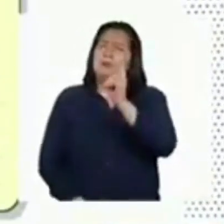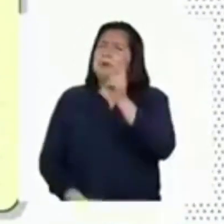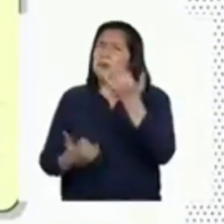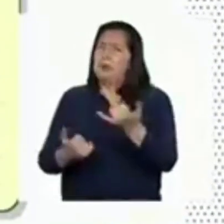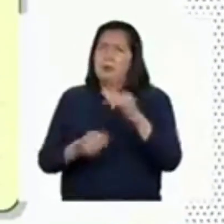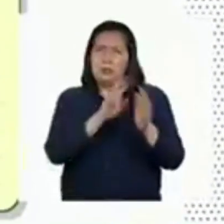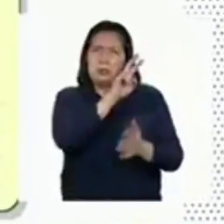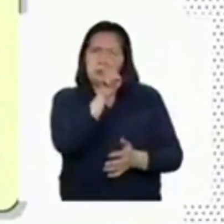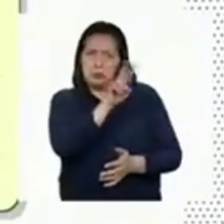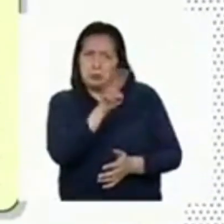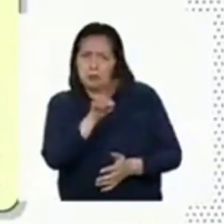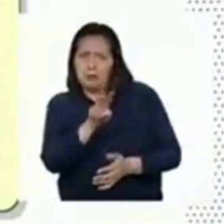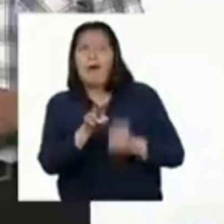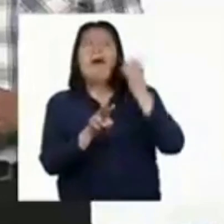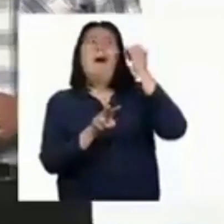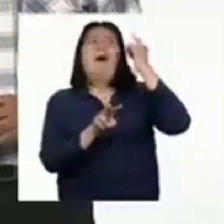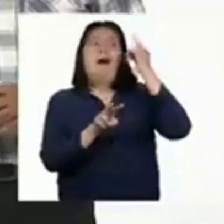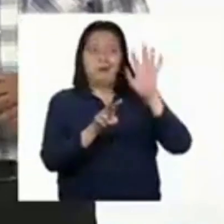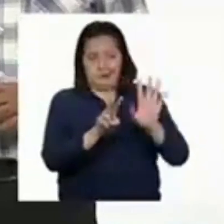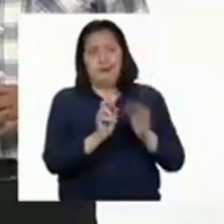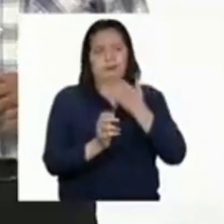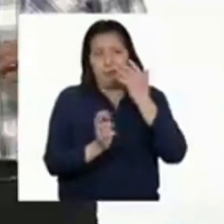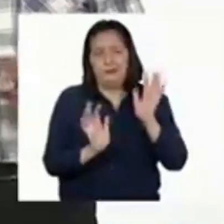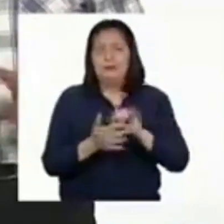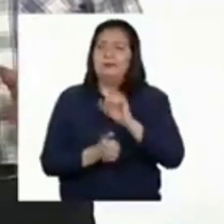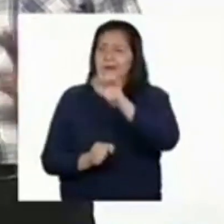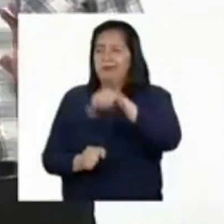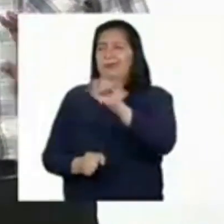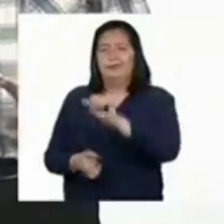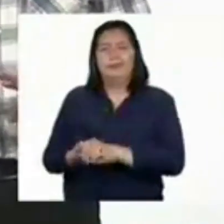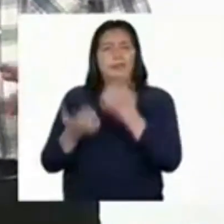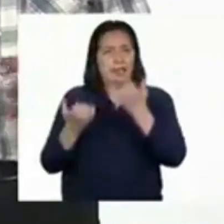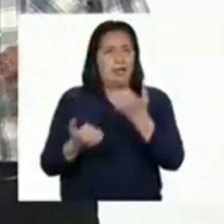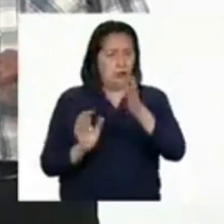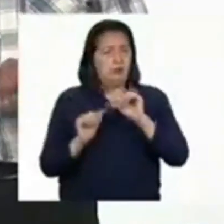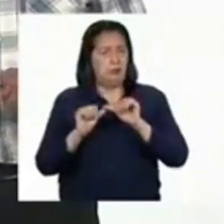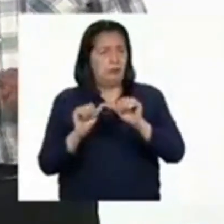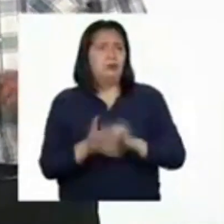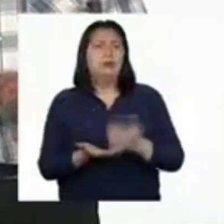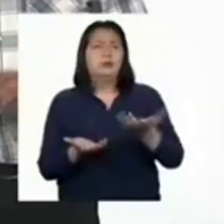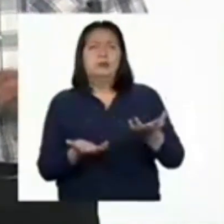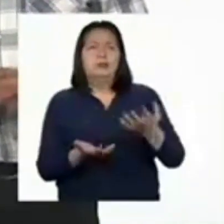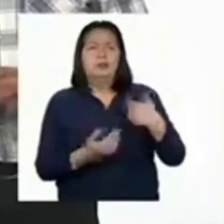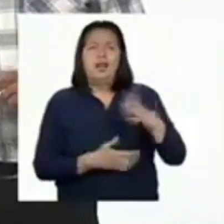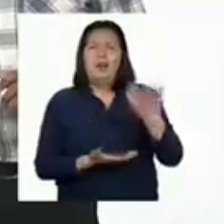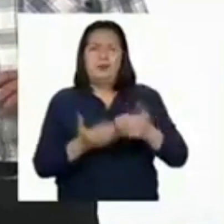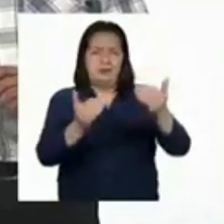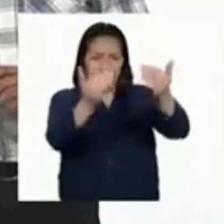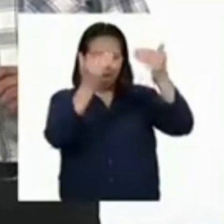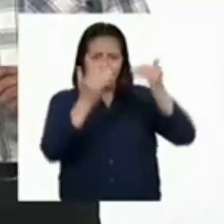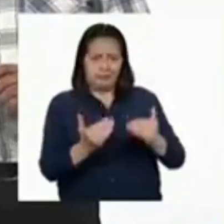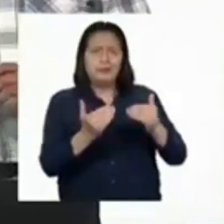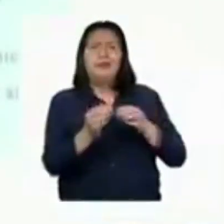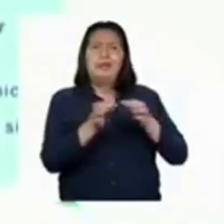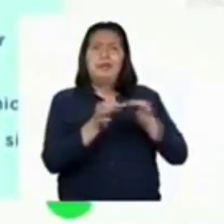ahora que lo leo, tiene más sentido. Así es, Patricia. Ahora continuemos. ¿Qué ideas tenemos en el desarrollo?